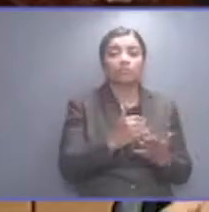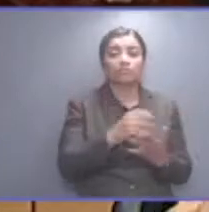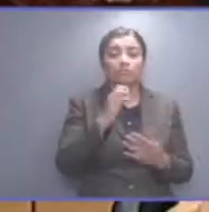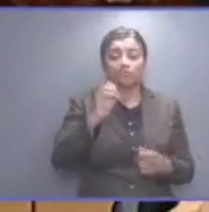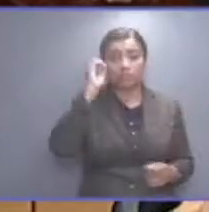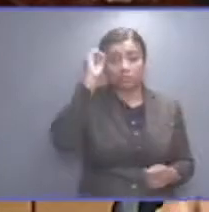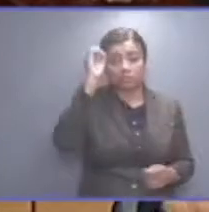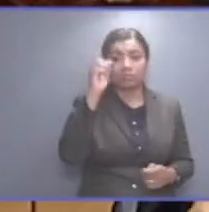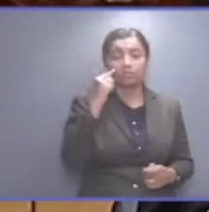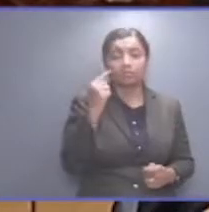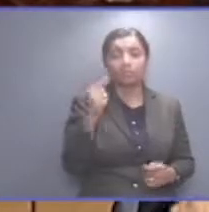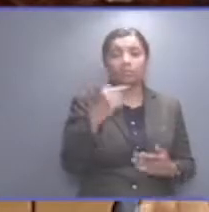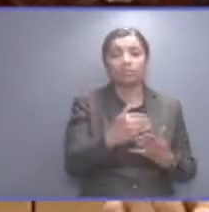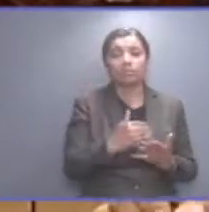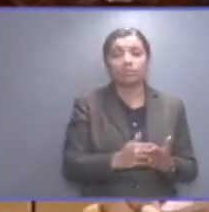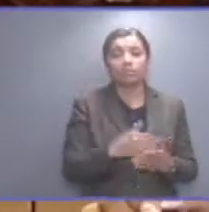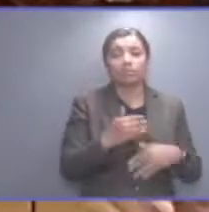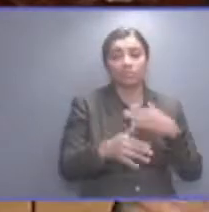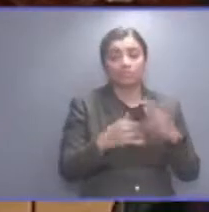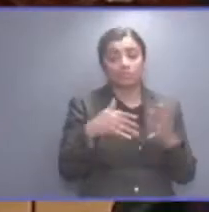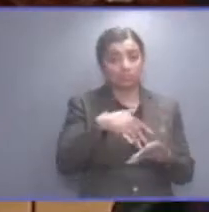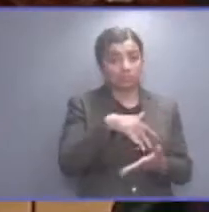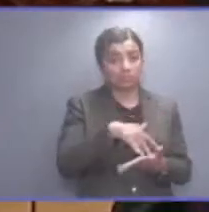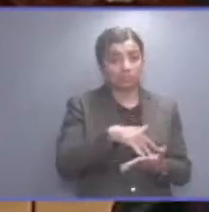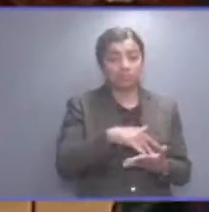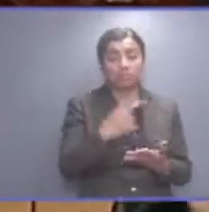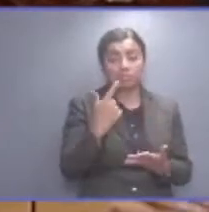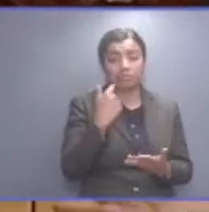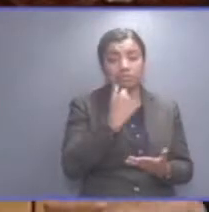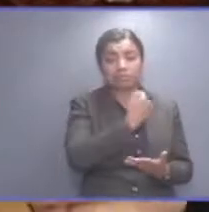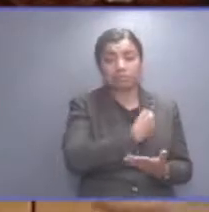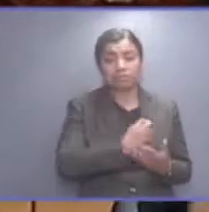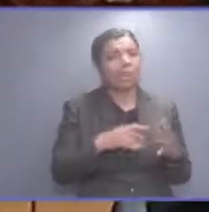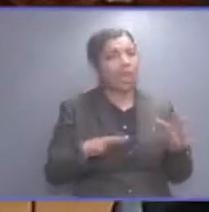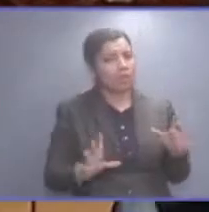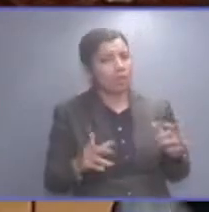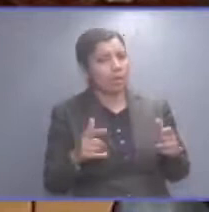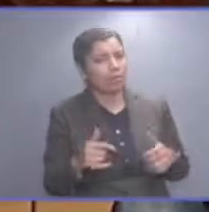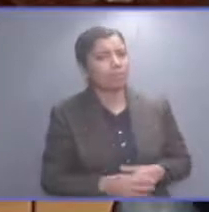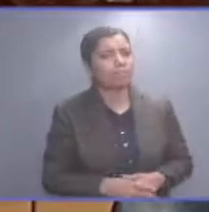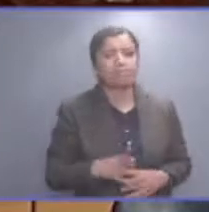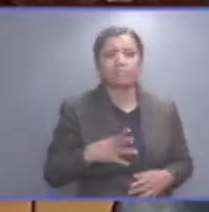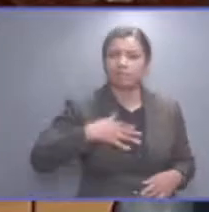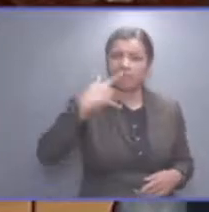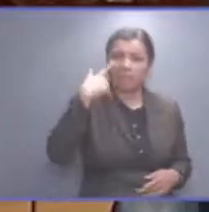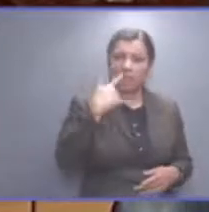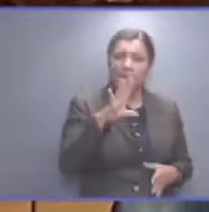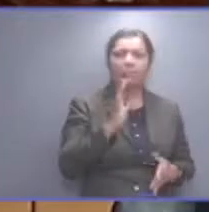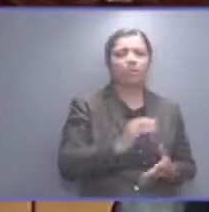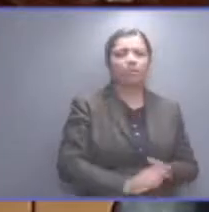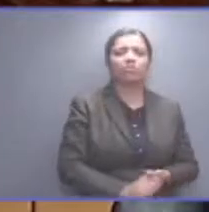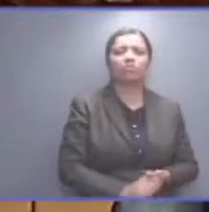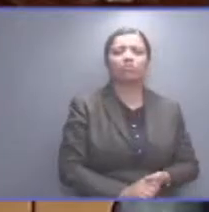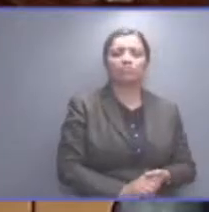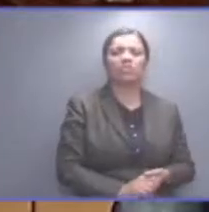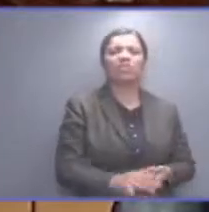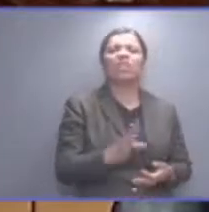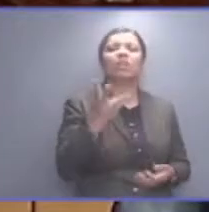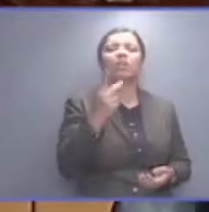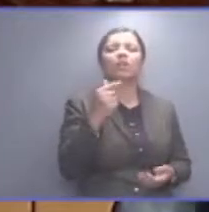opinión de los más vulnerables. Ahora bien, un ejemplo sencillo. ¿A